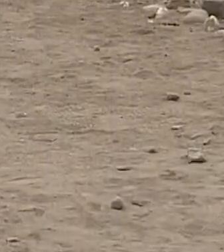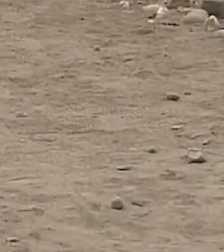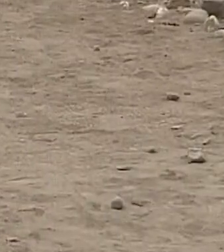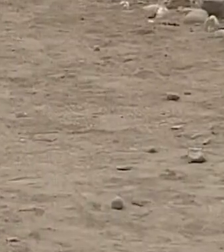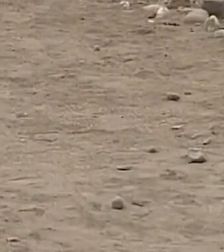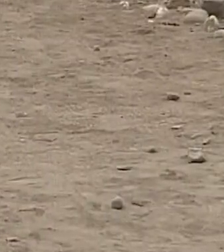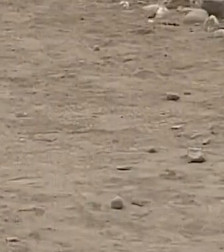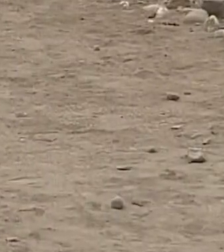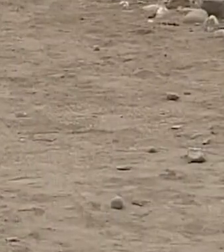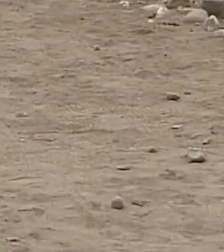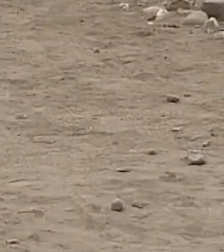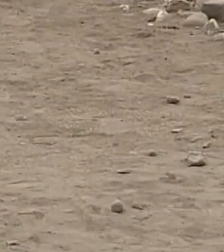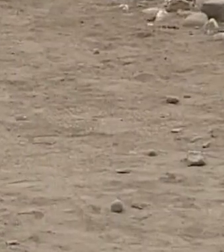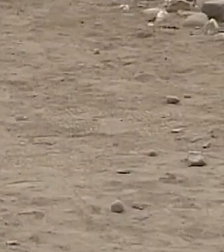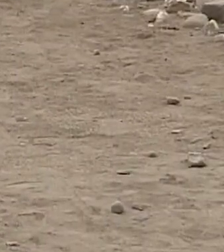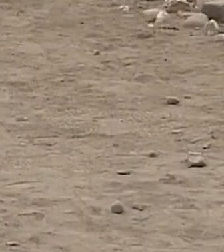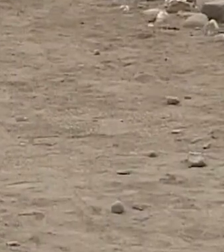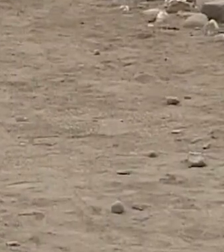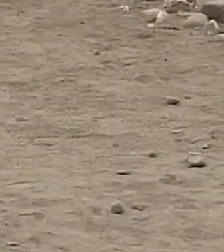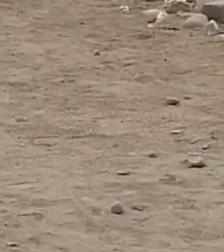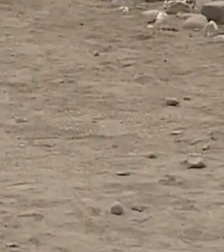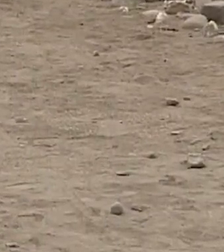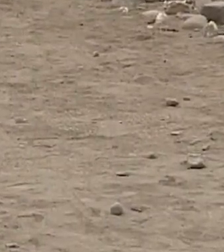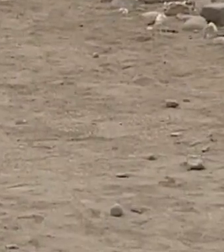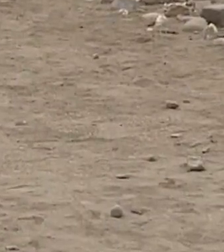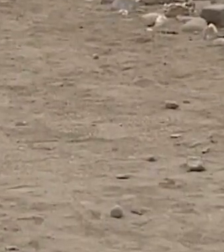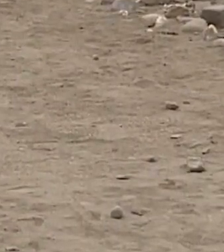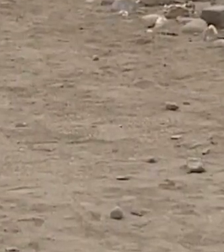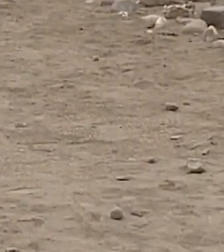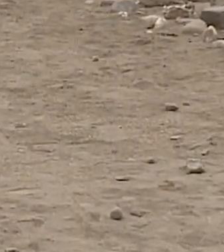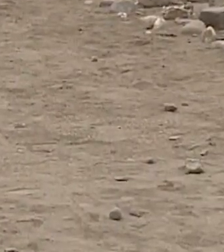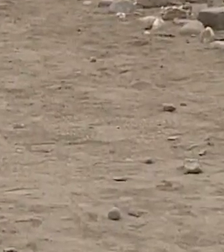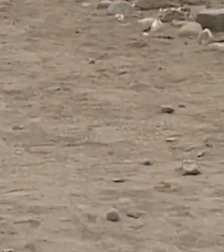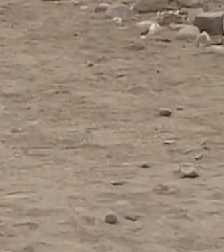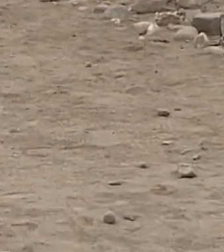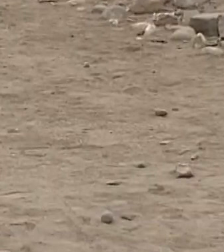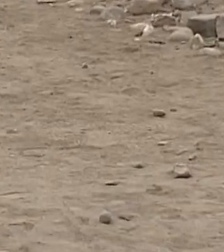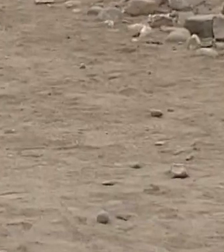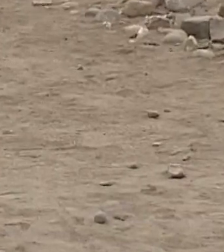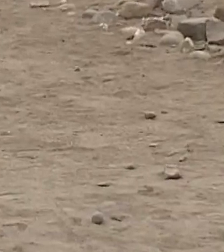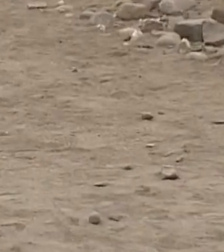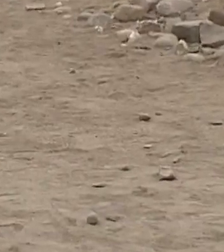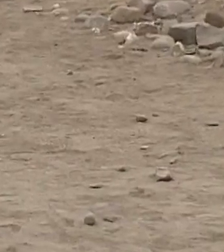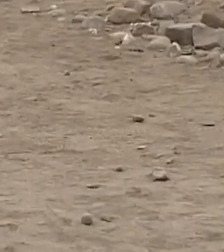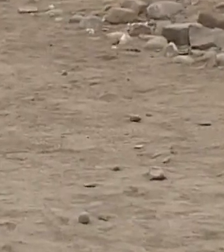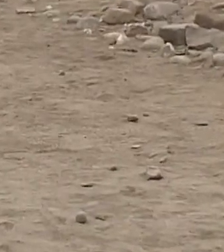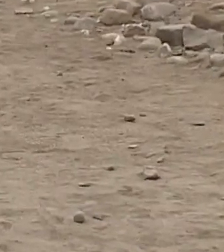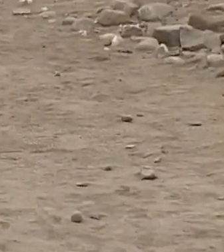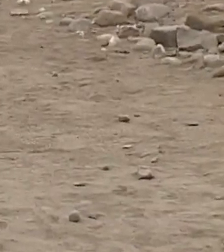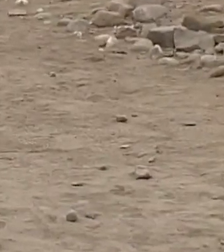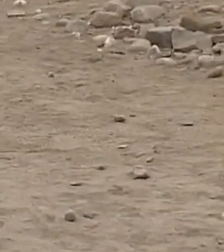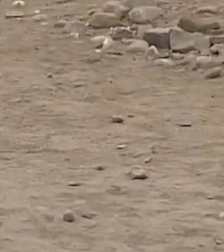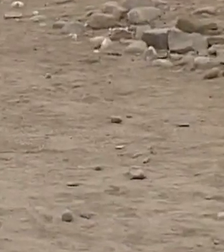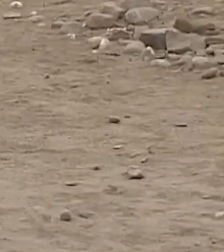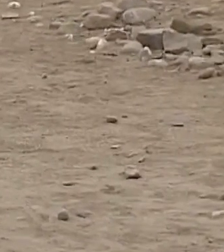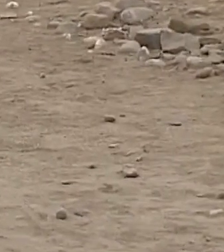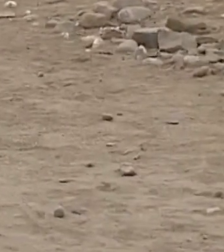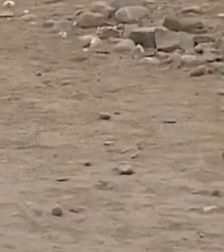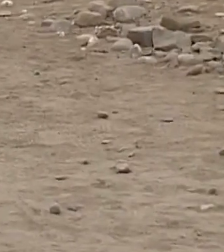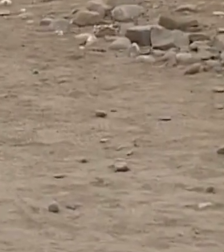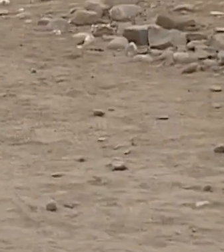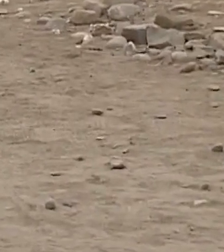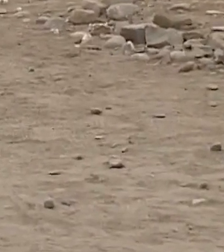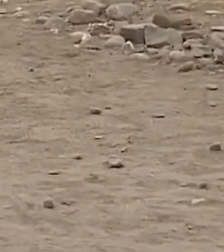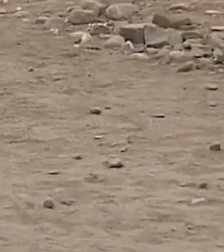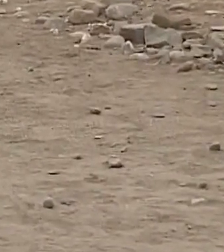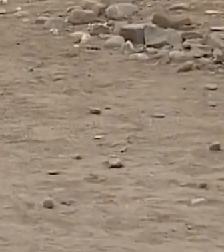de Garagay, con 3.500 años de historia. Y realmente muy honrados de estar aquí casualmente en el